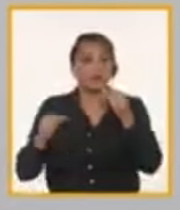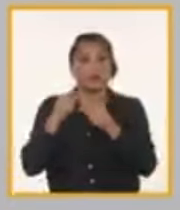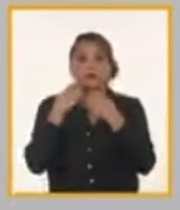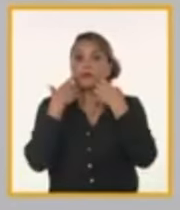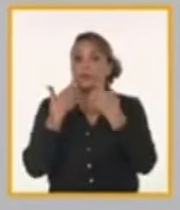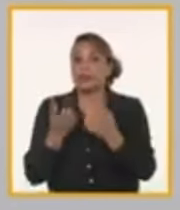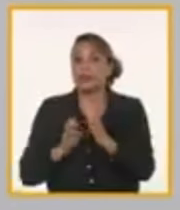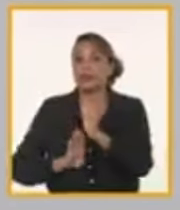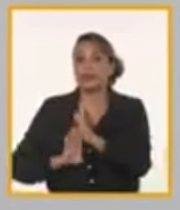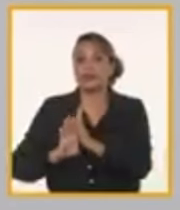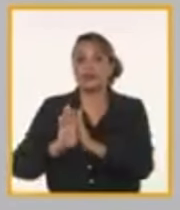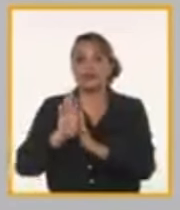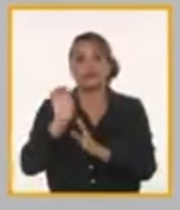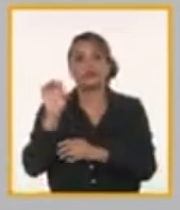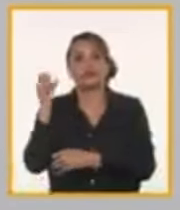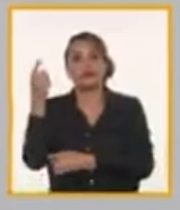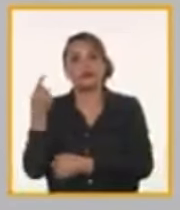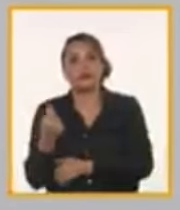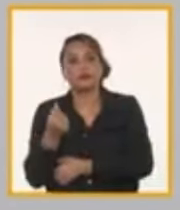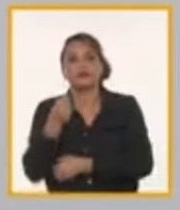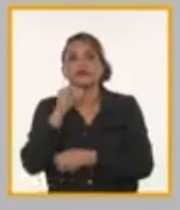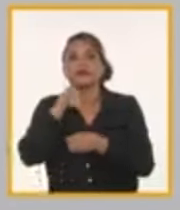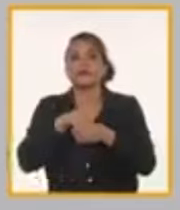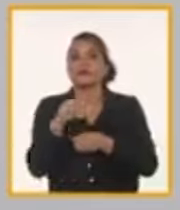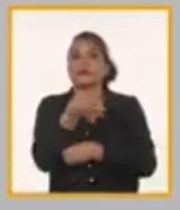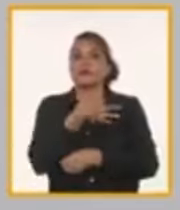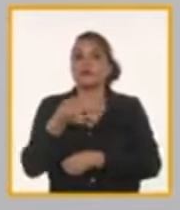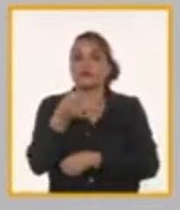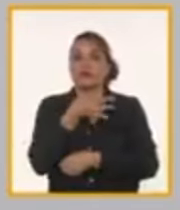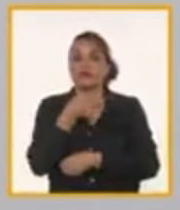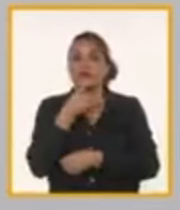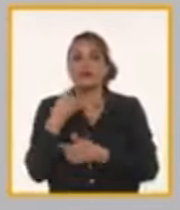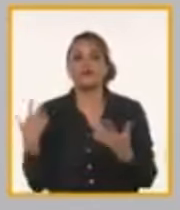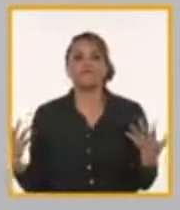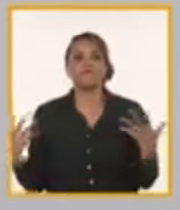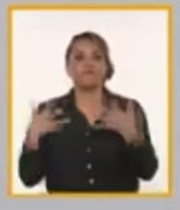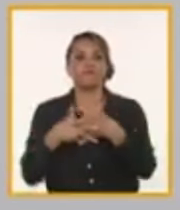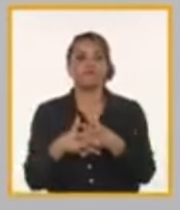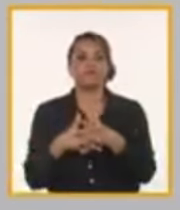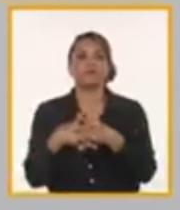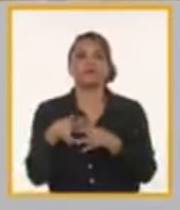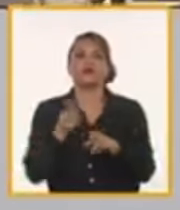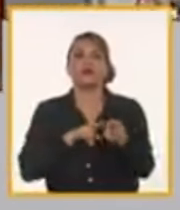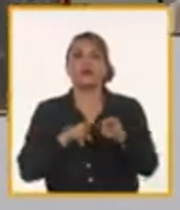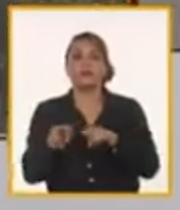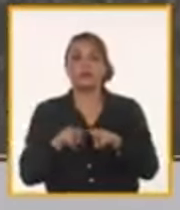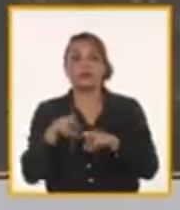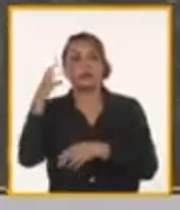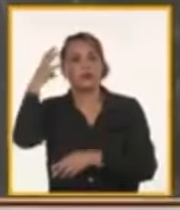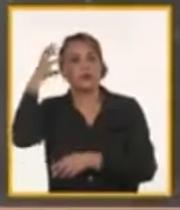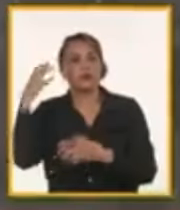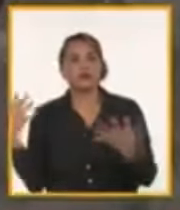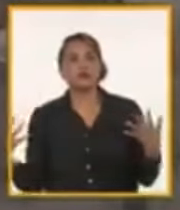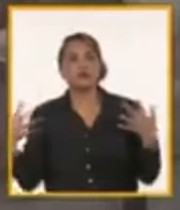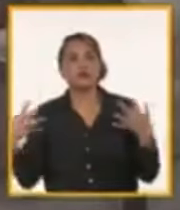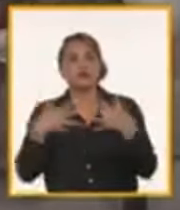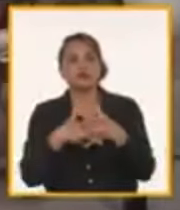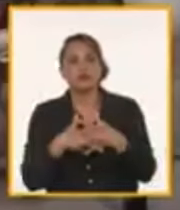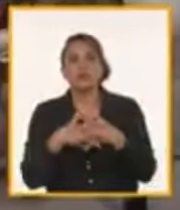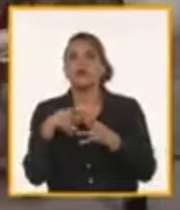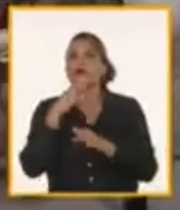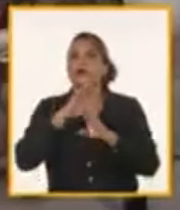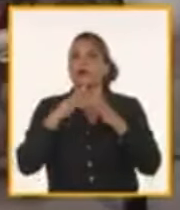para el desarrollo económico de los municipios y para su interrelación con la administración con los gobiernos favorecer toda la